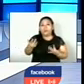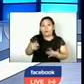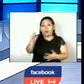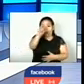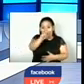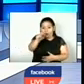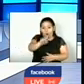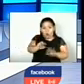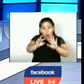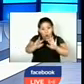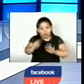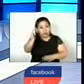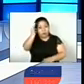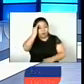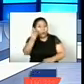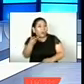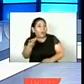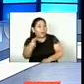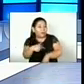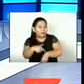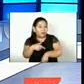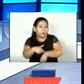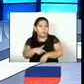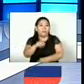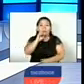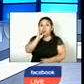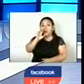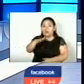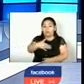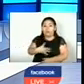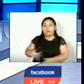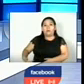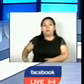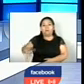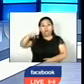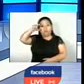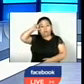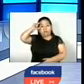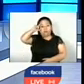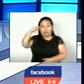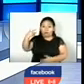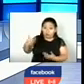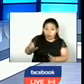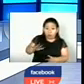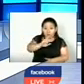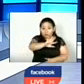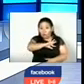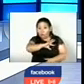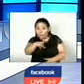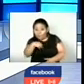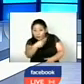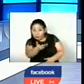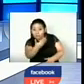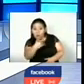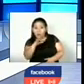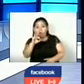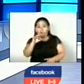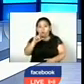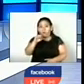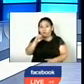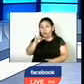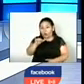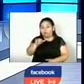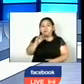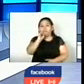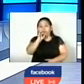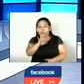semanas para determinar la condena se conoció que el presidente Joe Biden llamó personalmente a la familia de Floyd poco después de conocerse